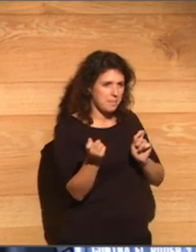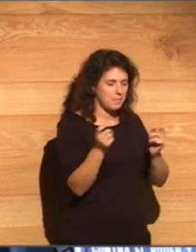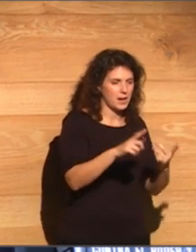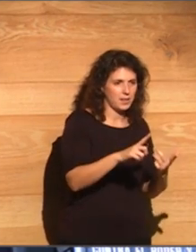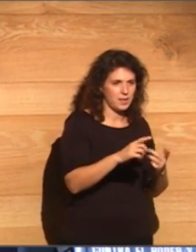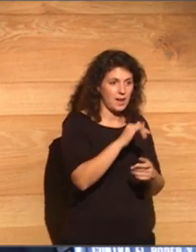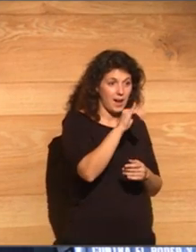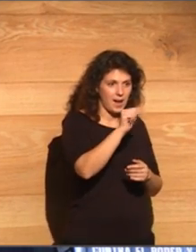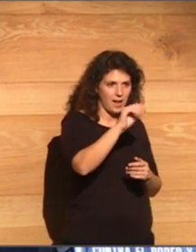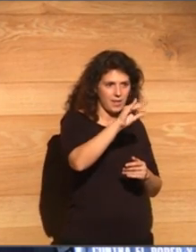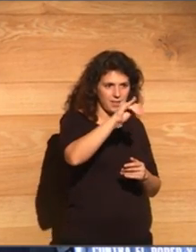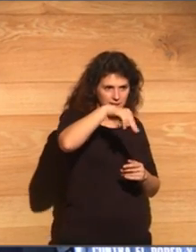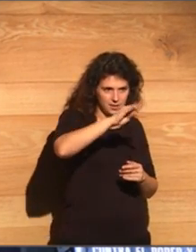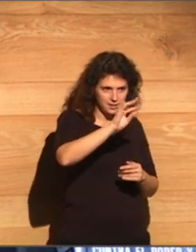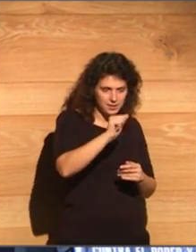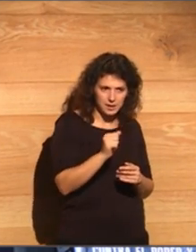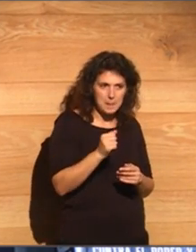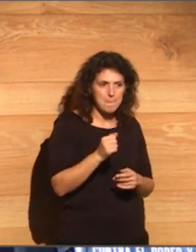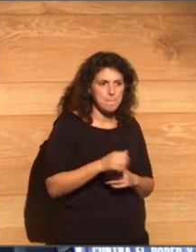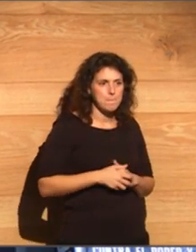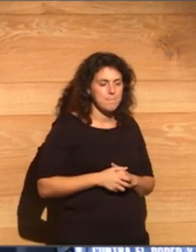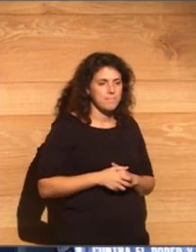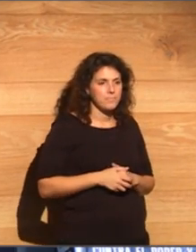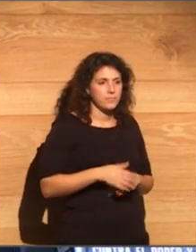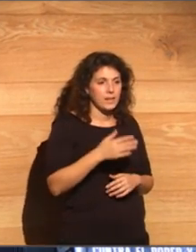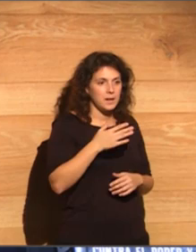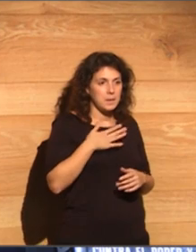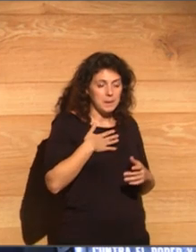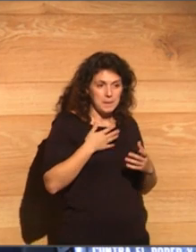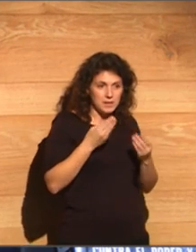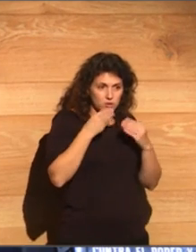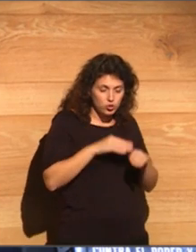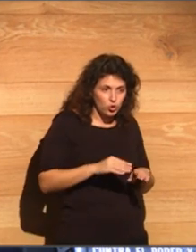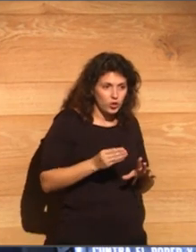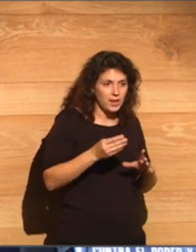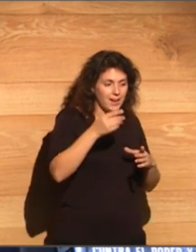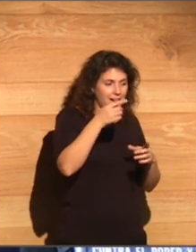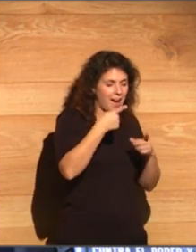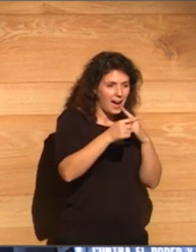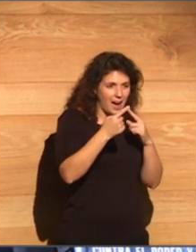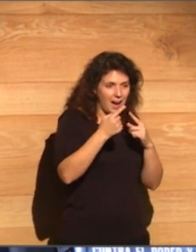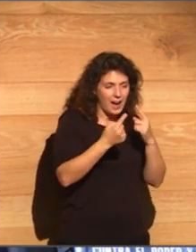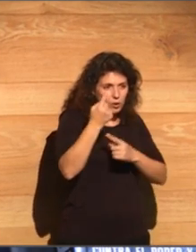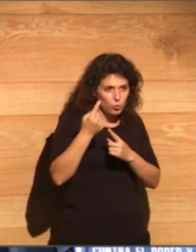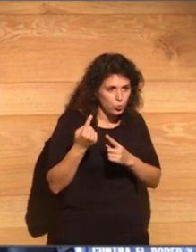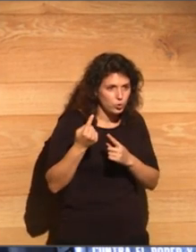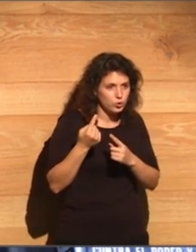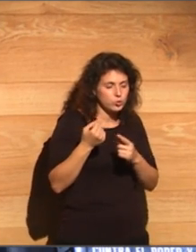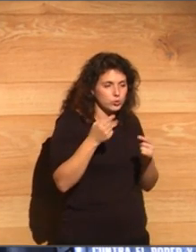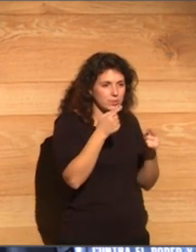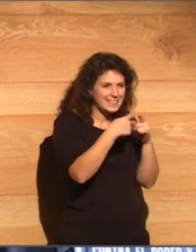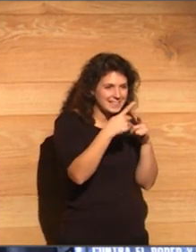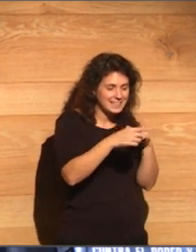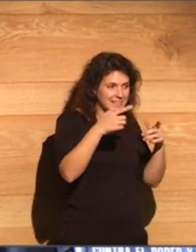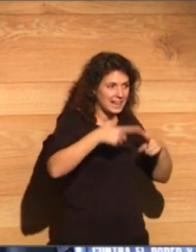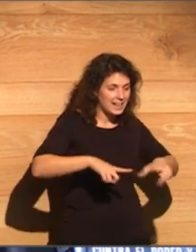de biografía de gran personaje en la que hay pequeños hallazgos de puesta en escena, sobre